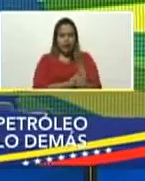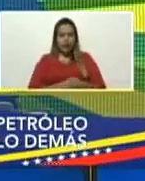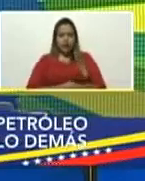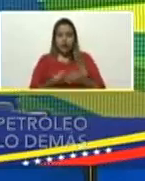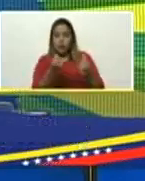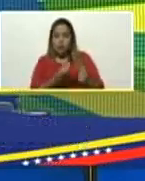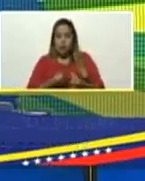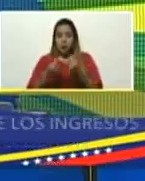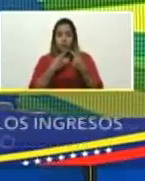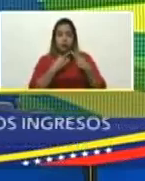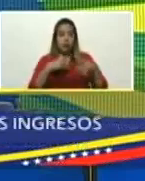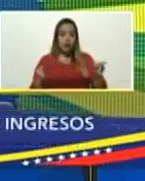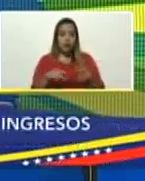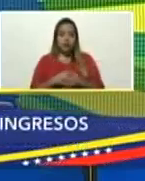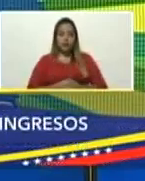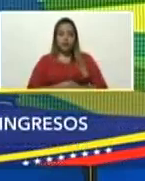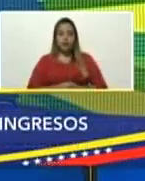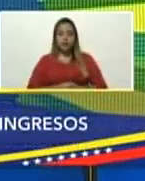financiera pública,